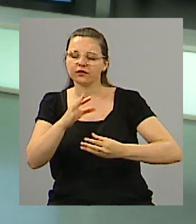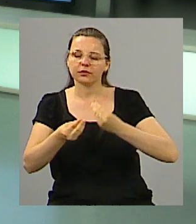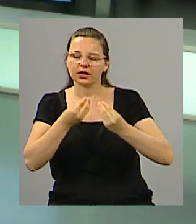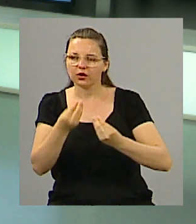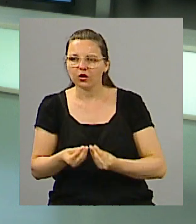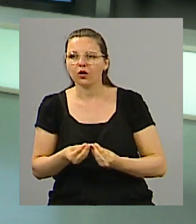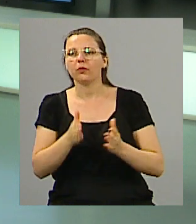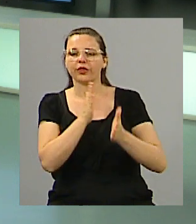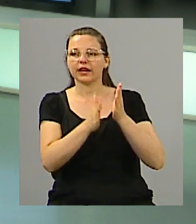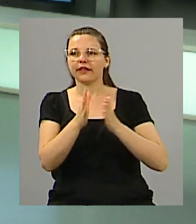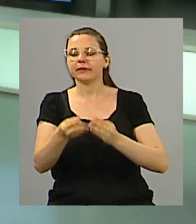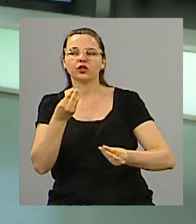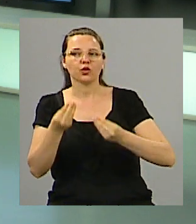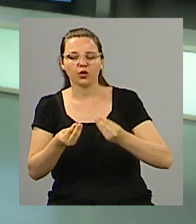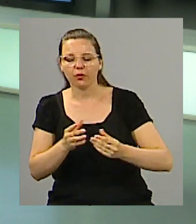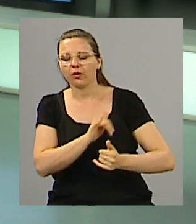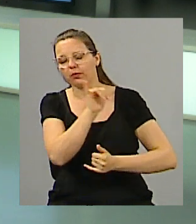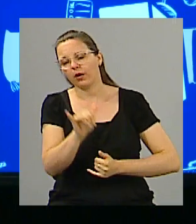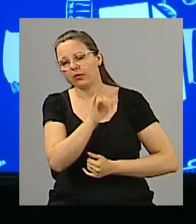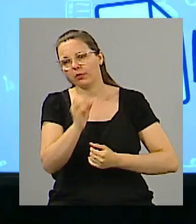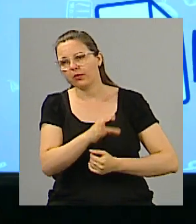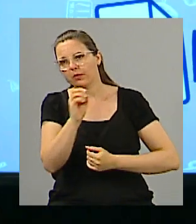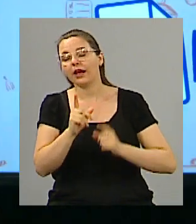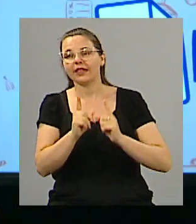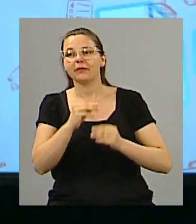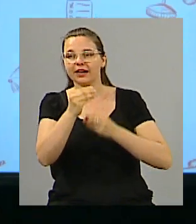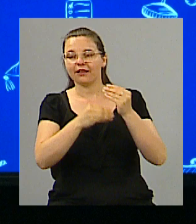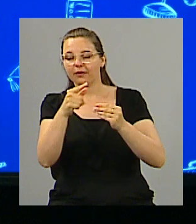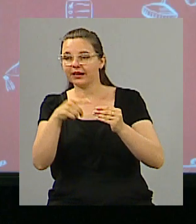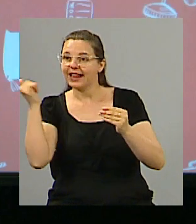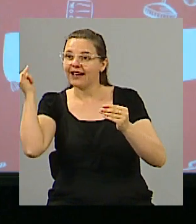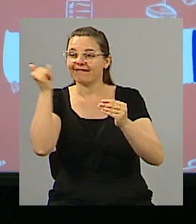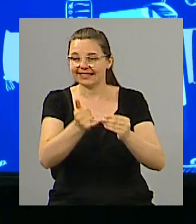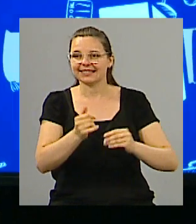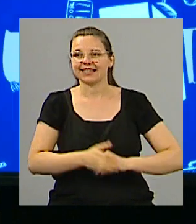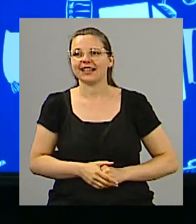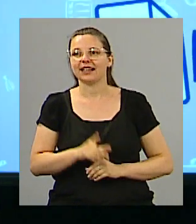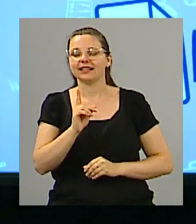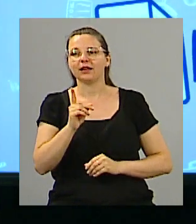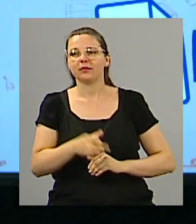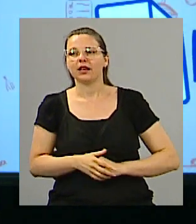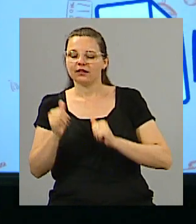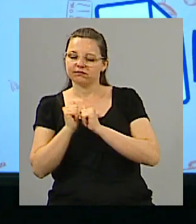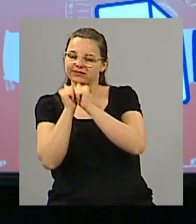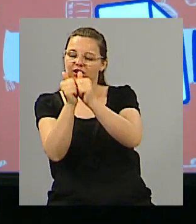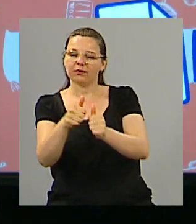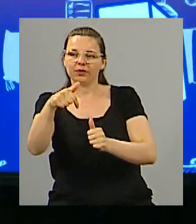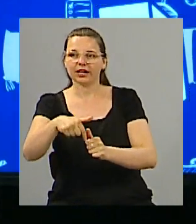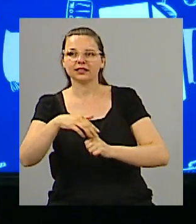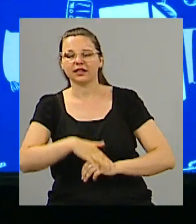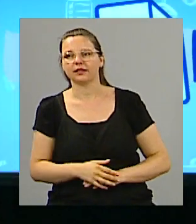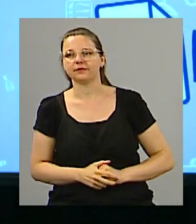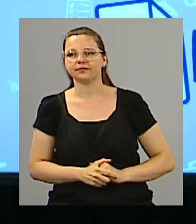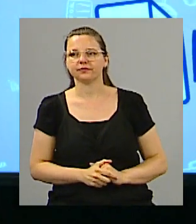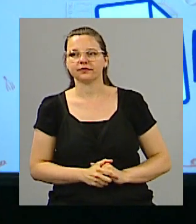el tratamiento y de informar a veces a la familia para que alguien pueda venir y estar presente en ese momento. Pero como